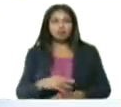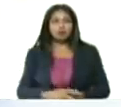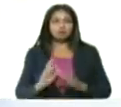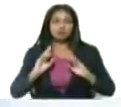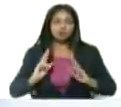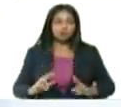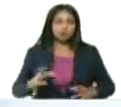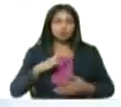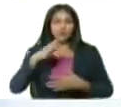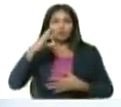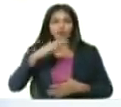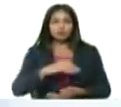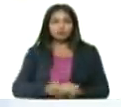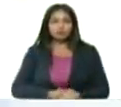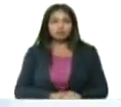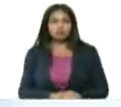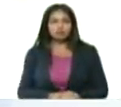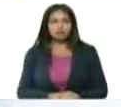alma.